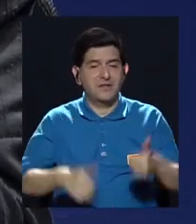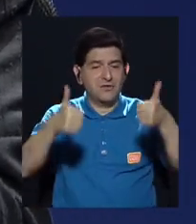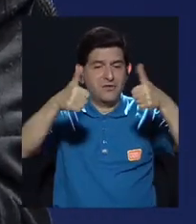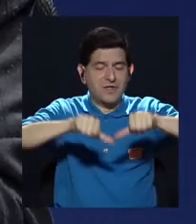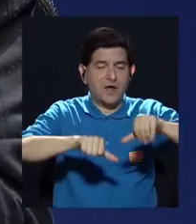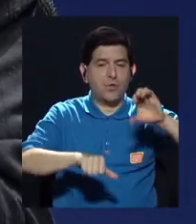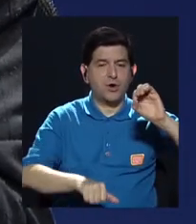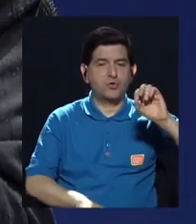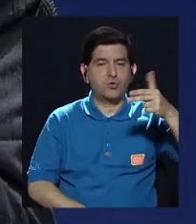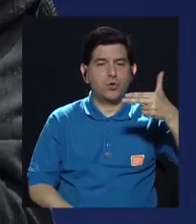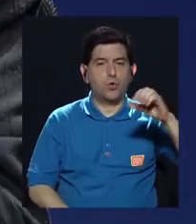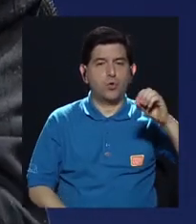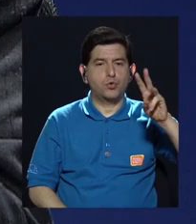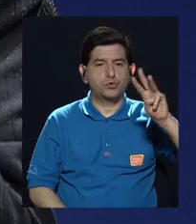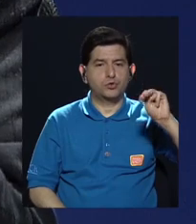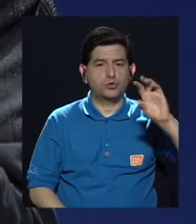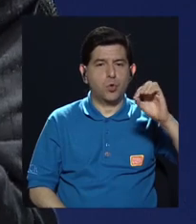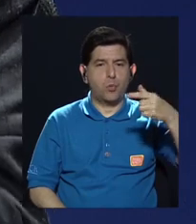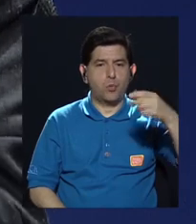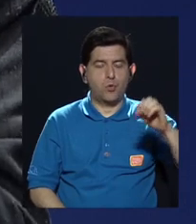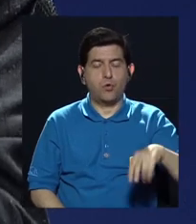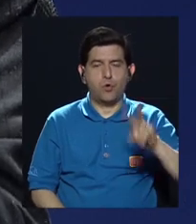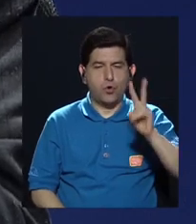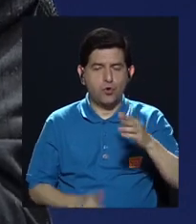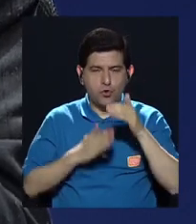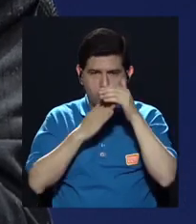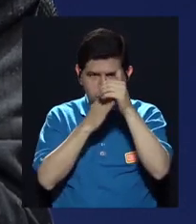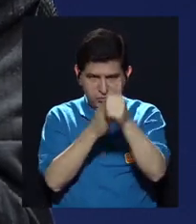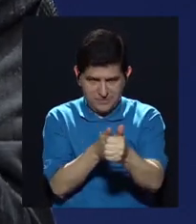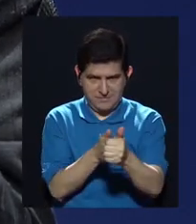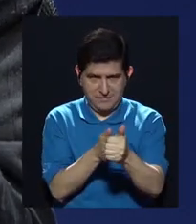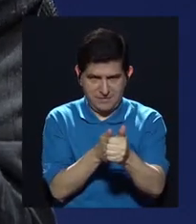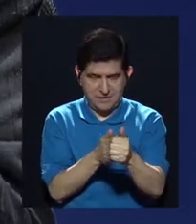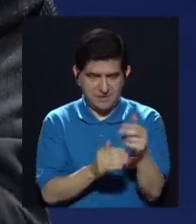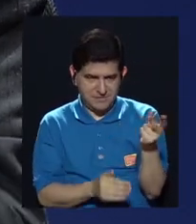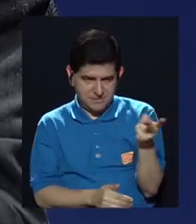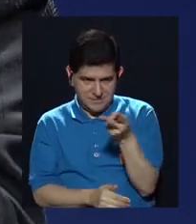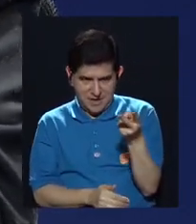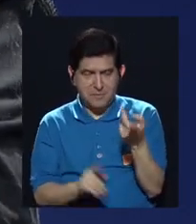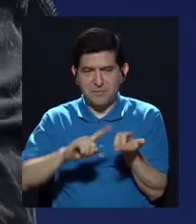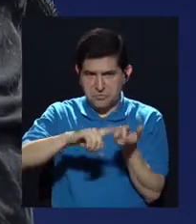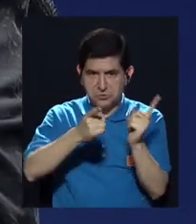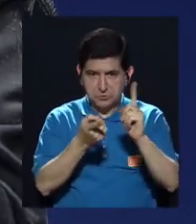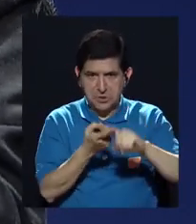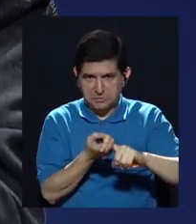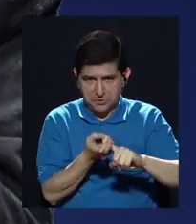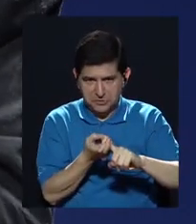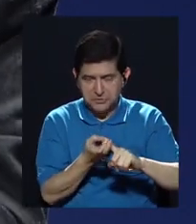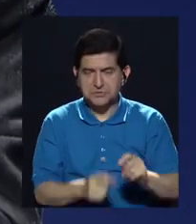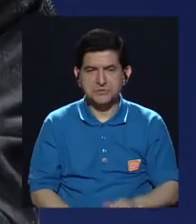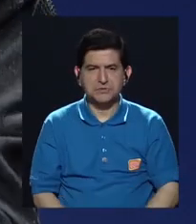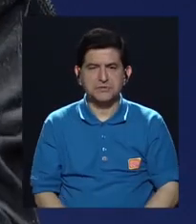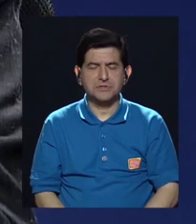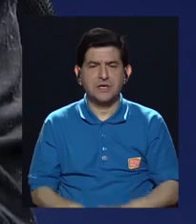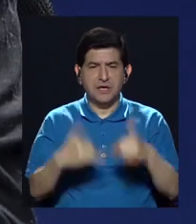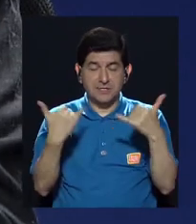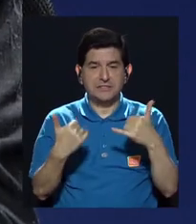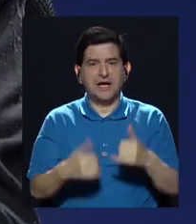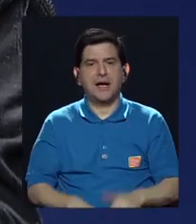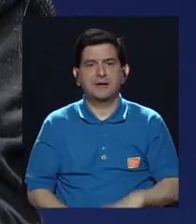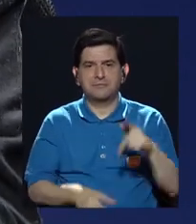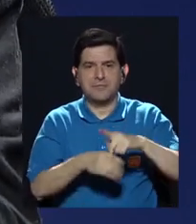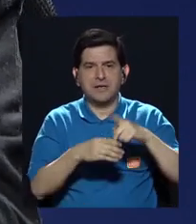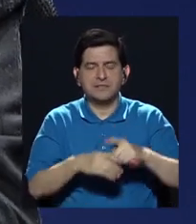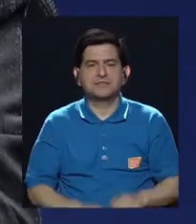del Pacto de Ochomogo es que los dos líderes que eran amigos, se han volado